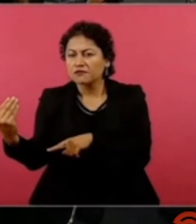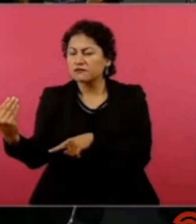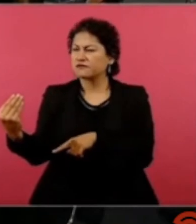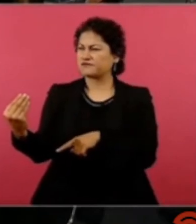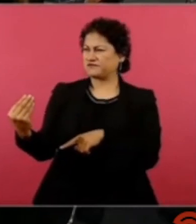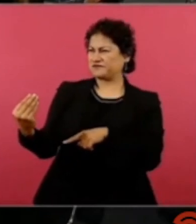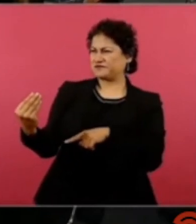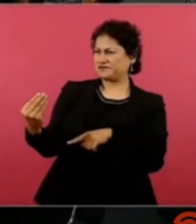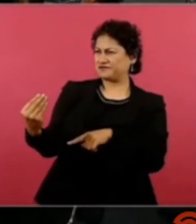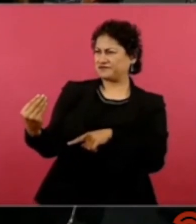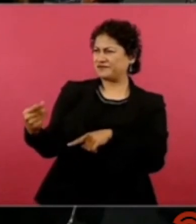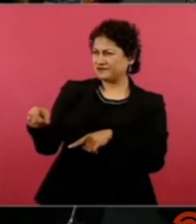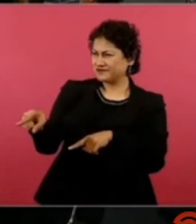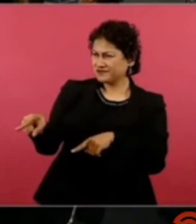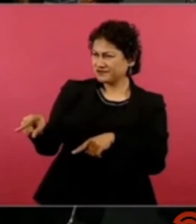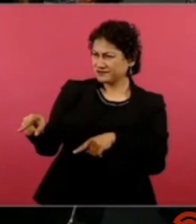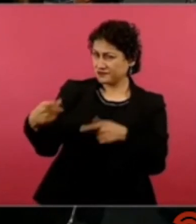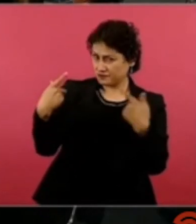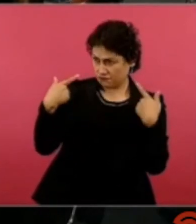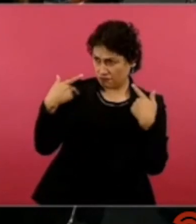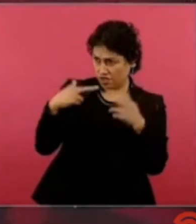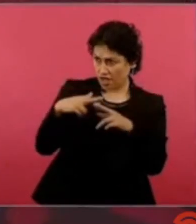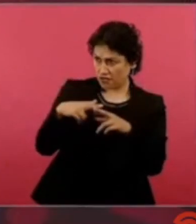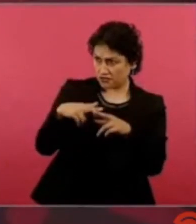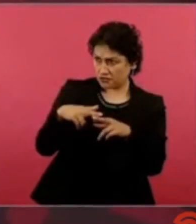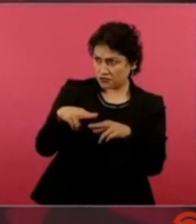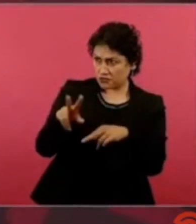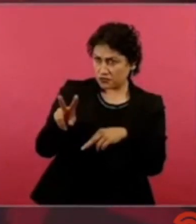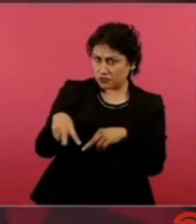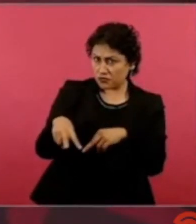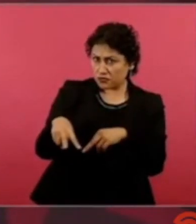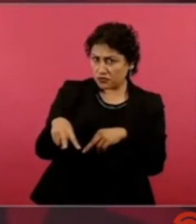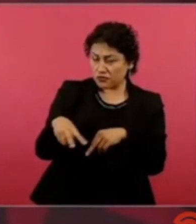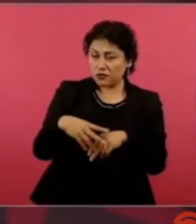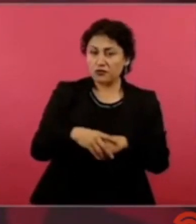¿Qué era? Maestro, ¿no? Maestro Han.